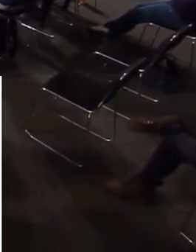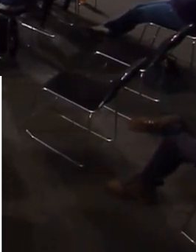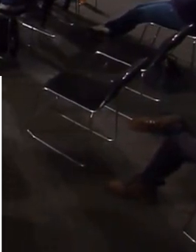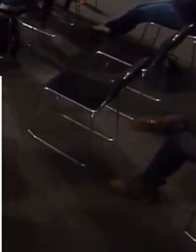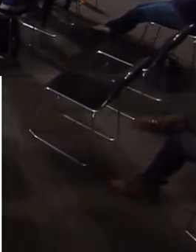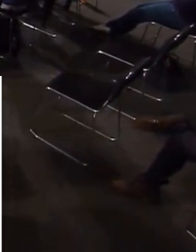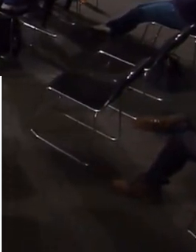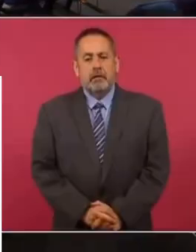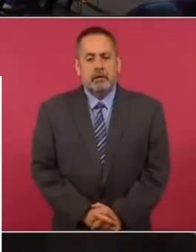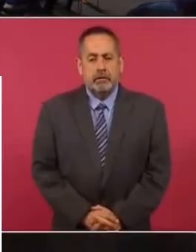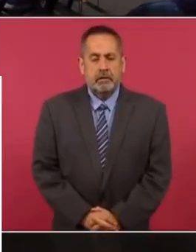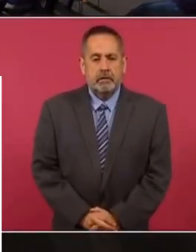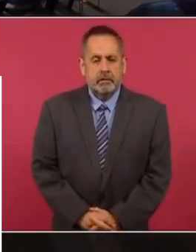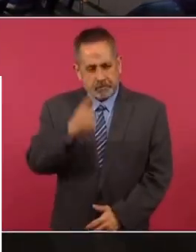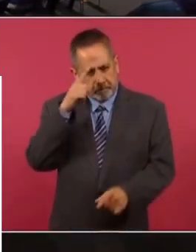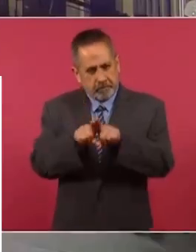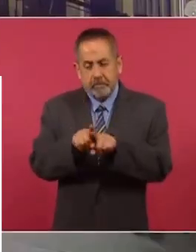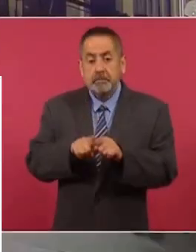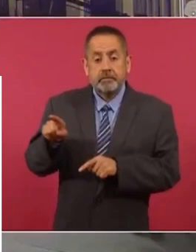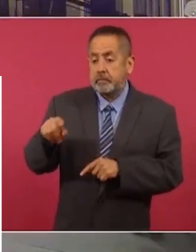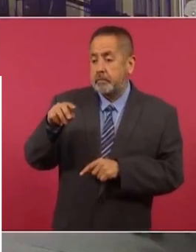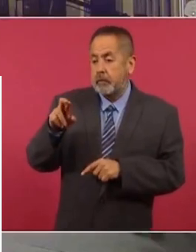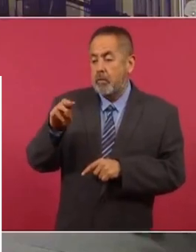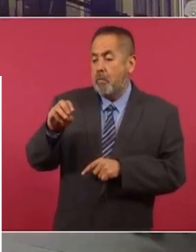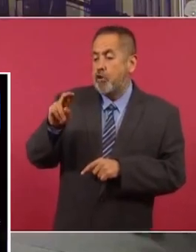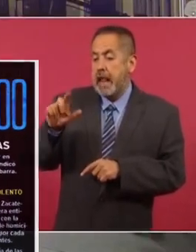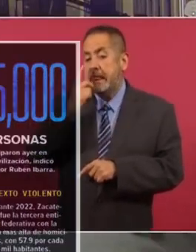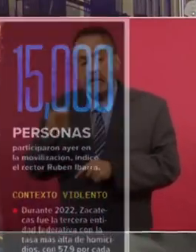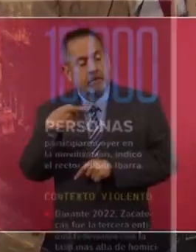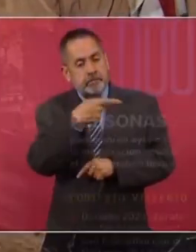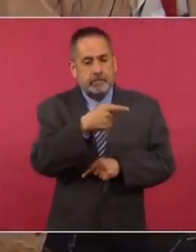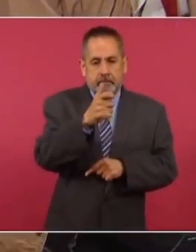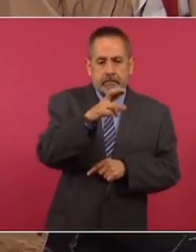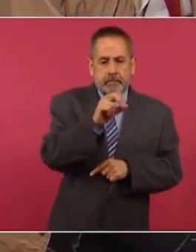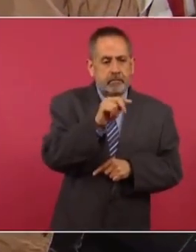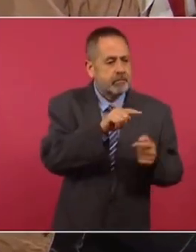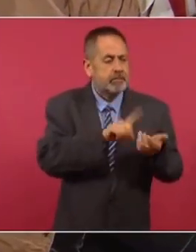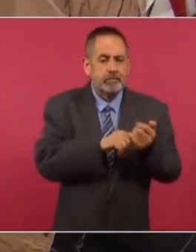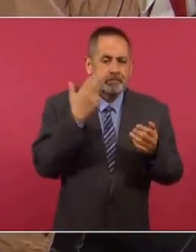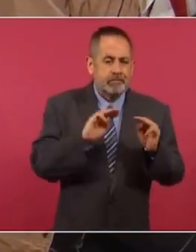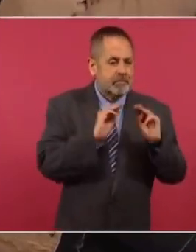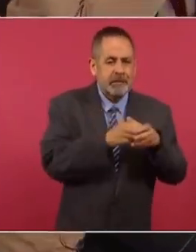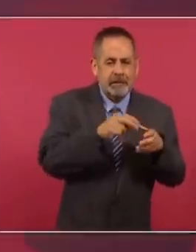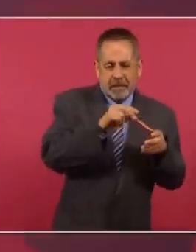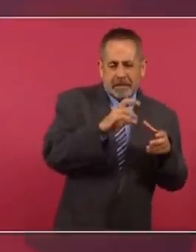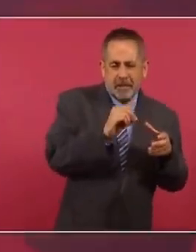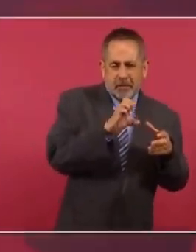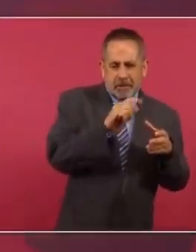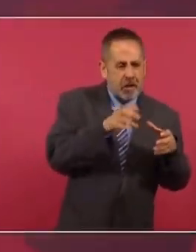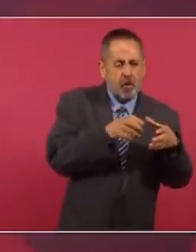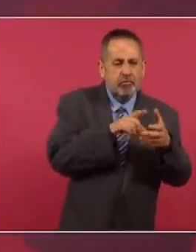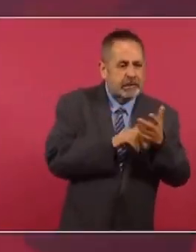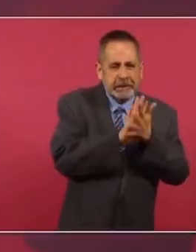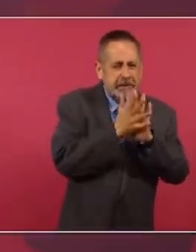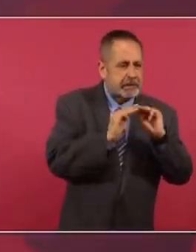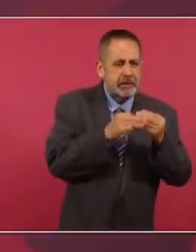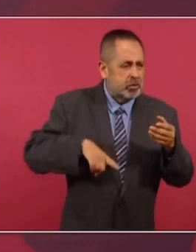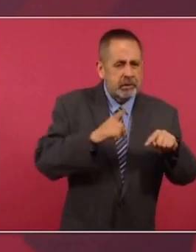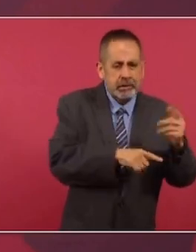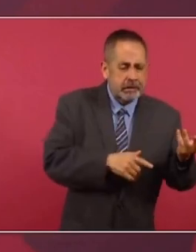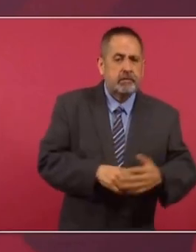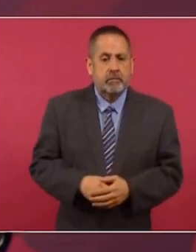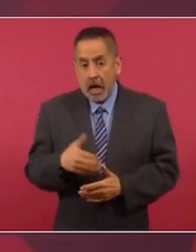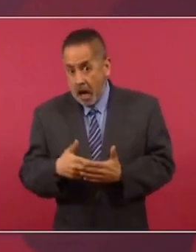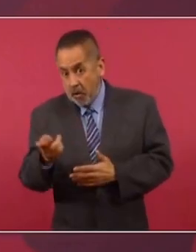senador Ricardo Monreal de que justamente este caso de Genaro García Luna pues demuestra que había un narcoestado aquí en México? Sí. ¿Se está combatiendo? Es evidente. ¿Se está combatiendo